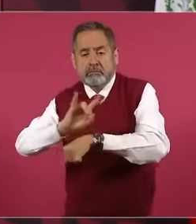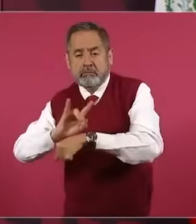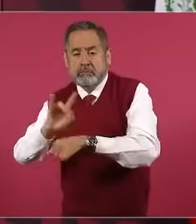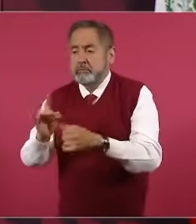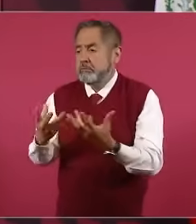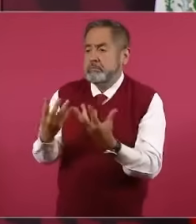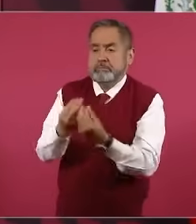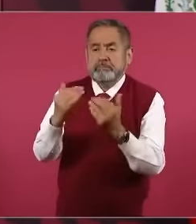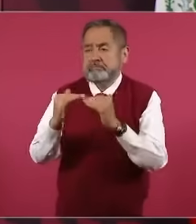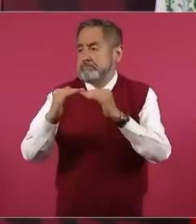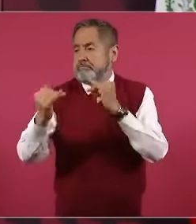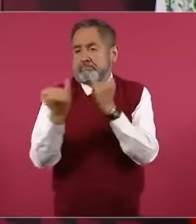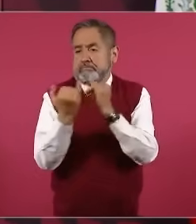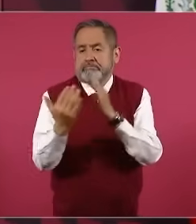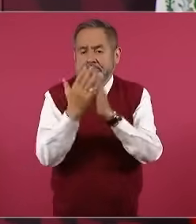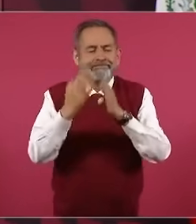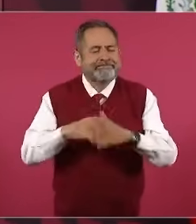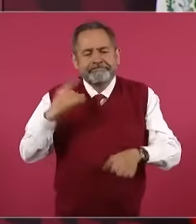de democracia,